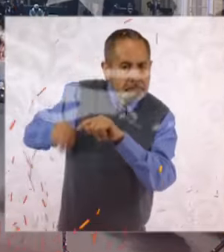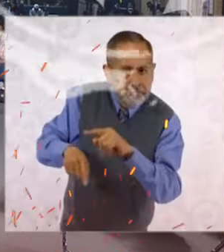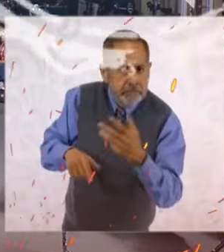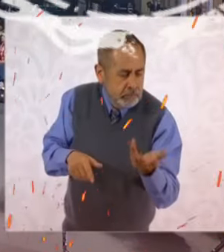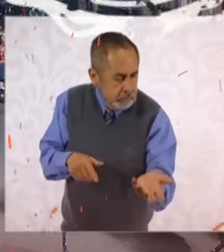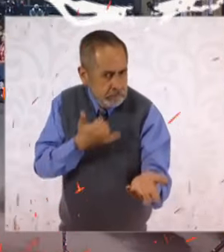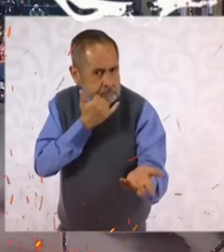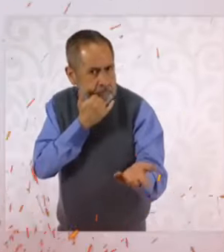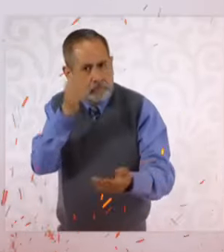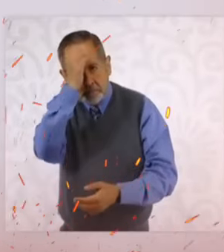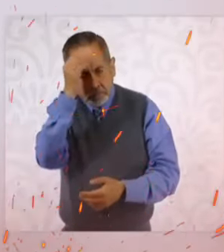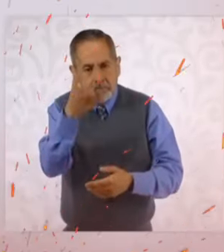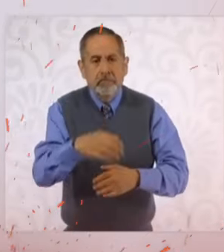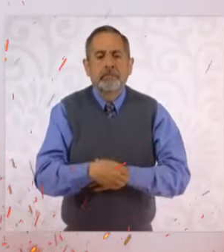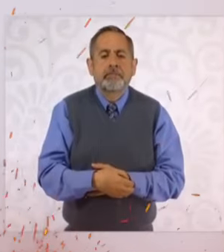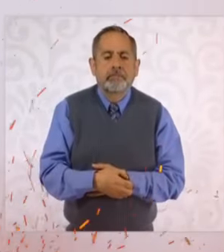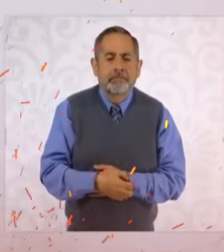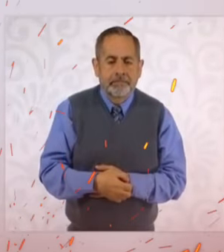Primero,